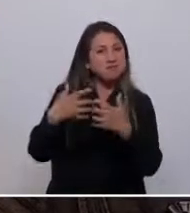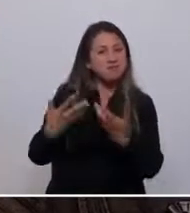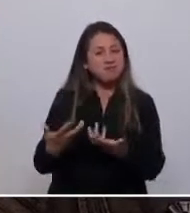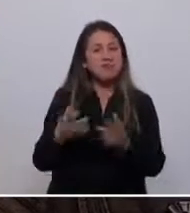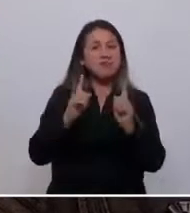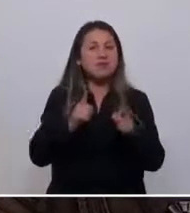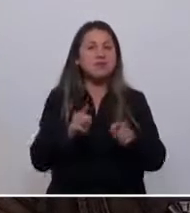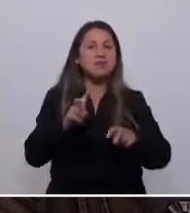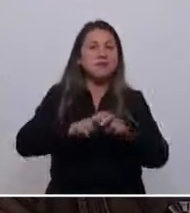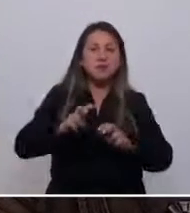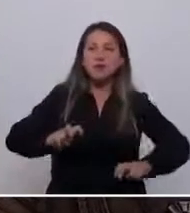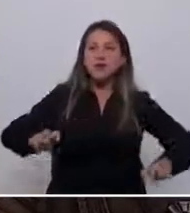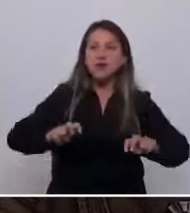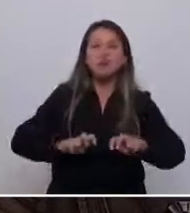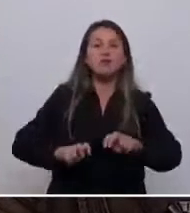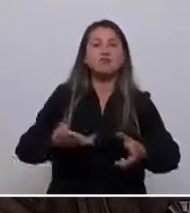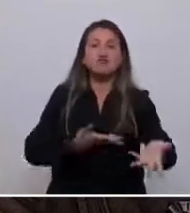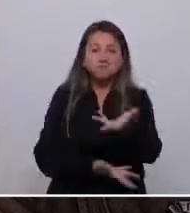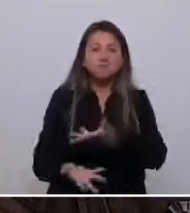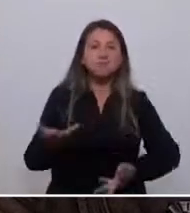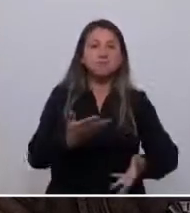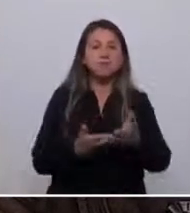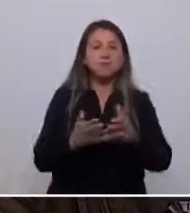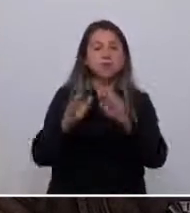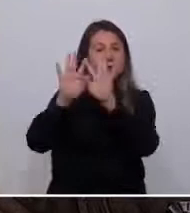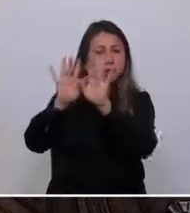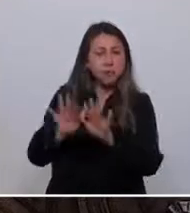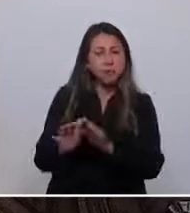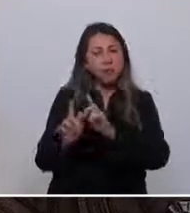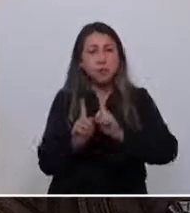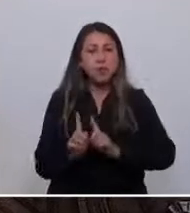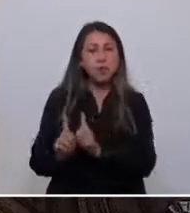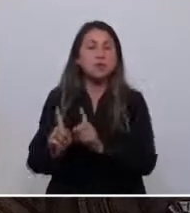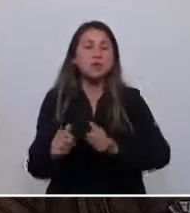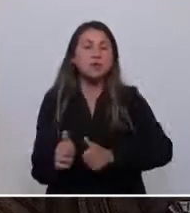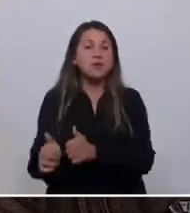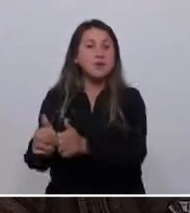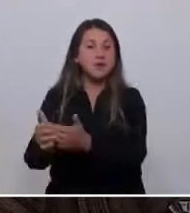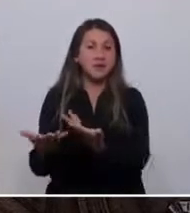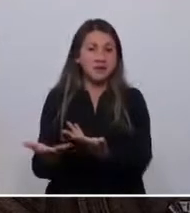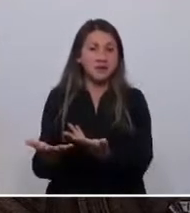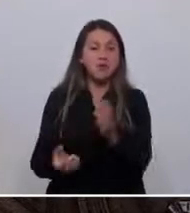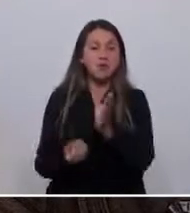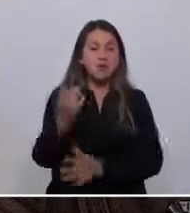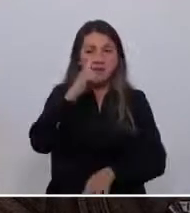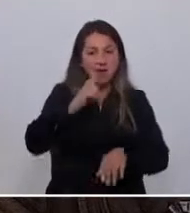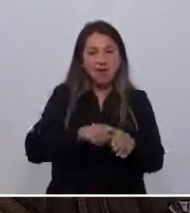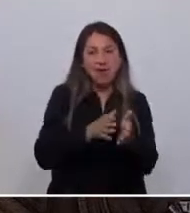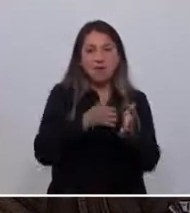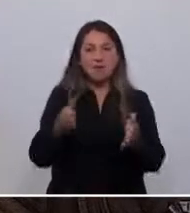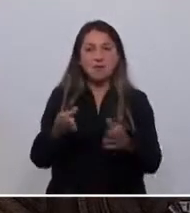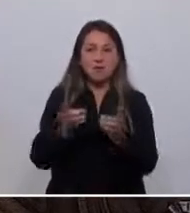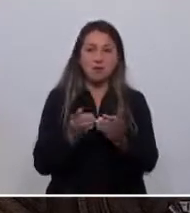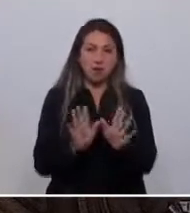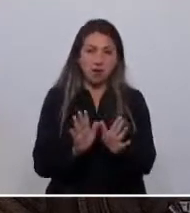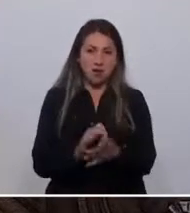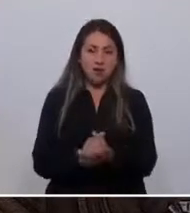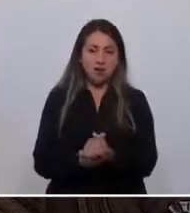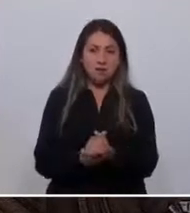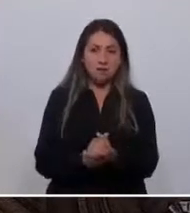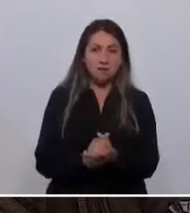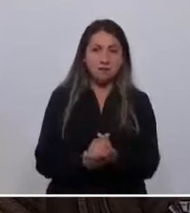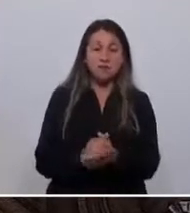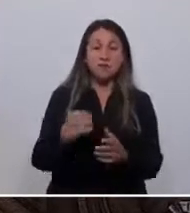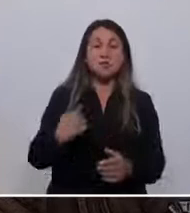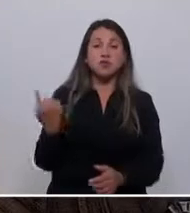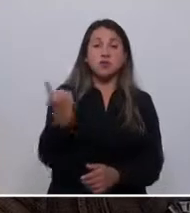que sentarnos a pavimentar una hoja de ruta que nos guíe en esta nueva etapa democrática. Vine a